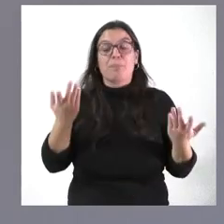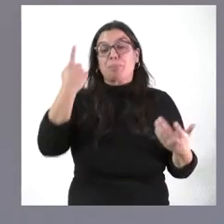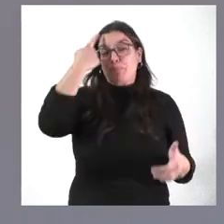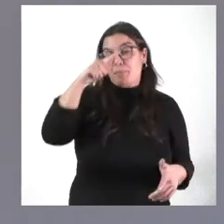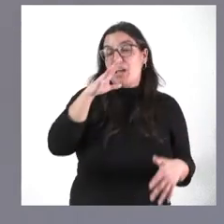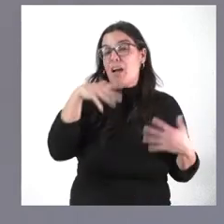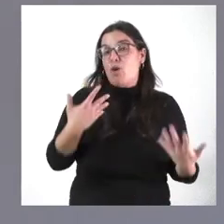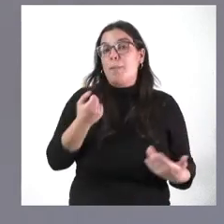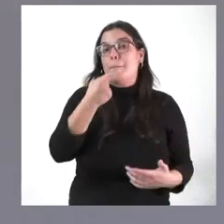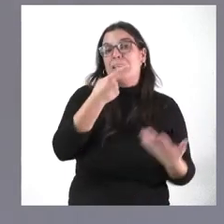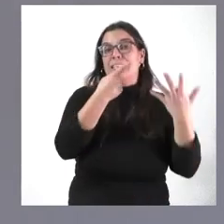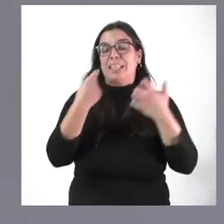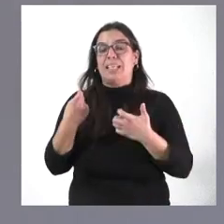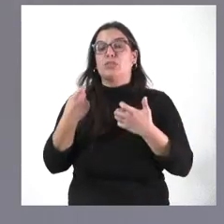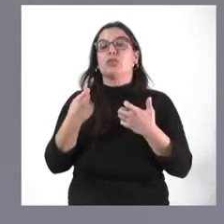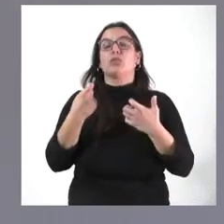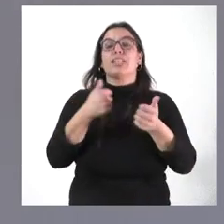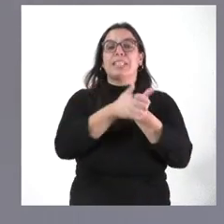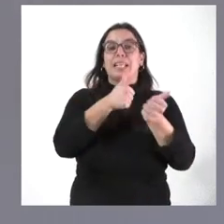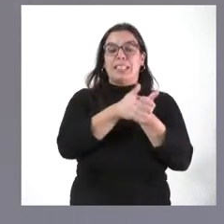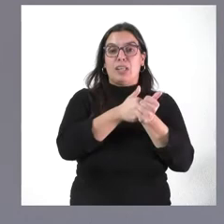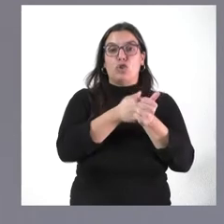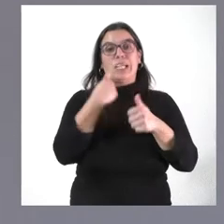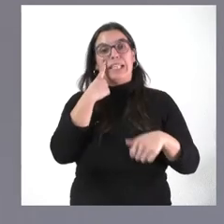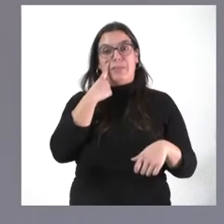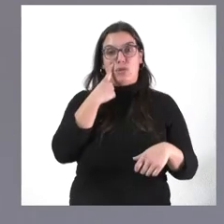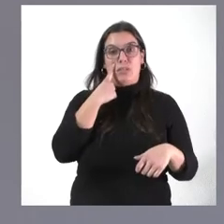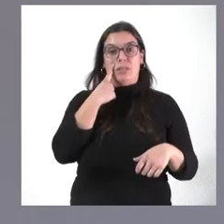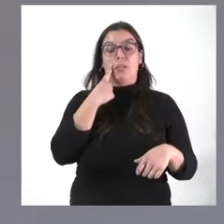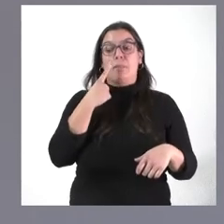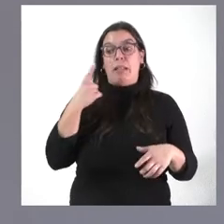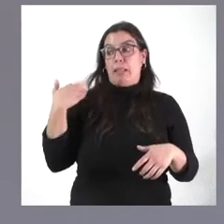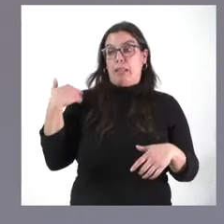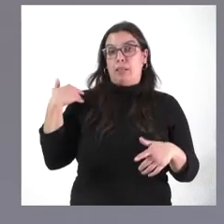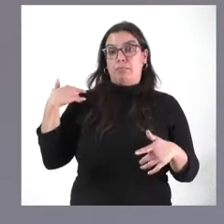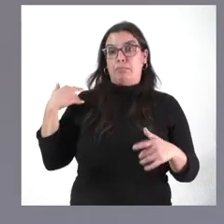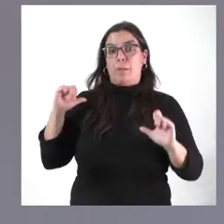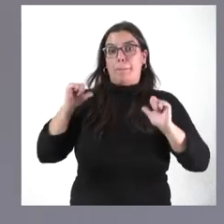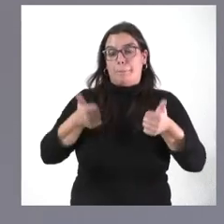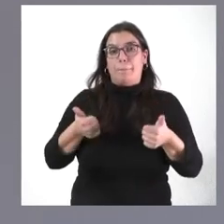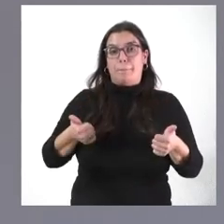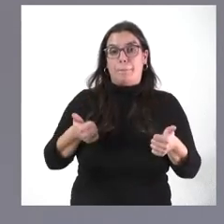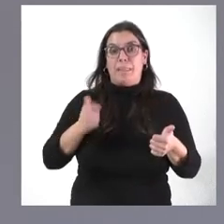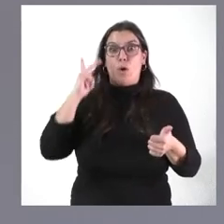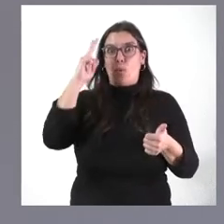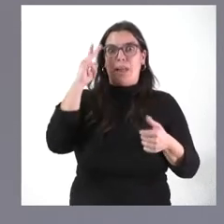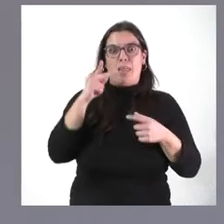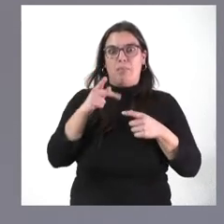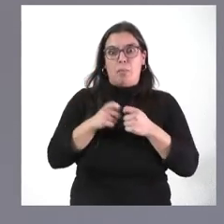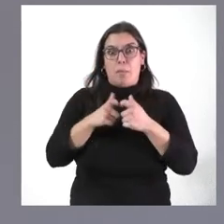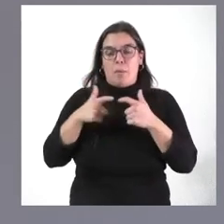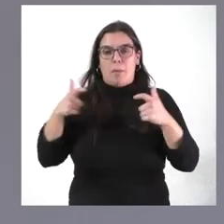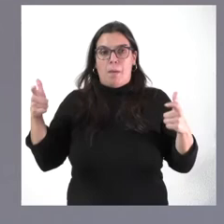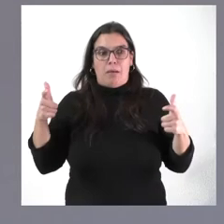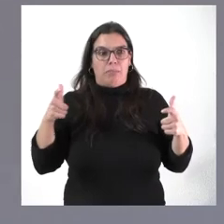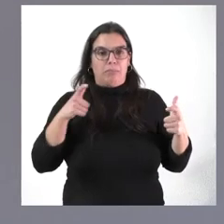tenemos 1.600 secretarios interventores estos ayuntamientos pero en los últimos años hemos visto un aumento muy relevante de jubilaciones en torno